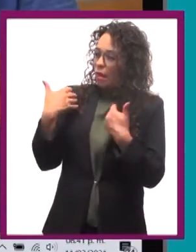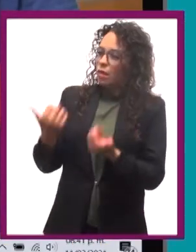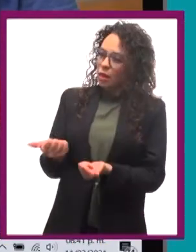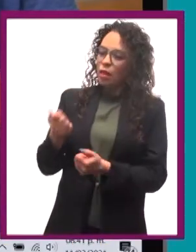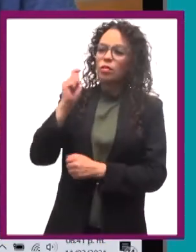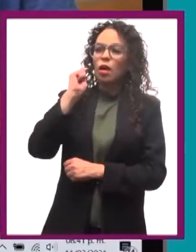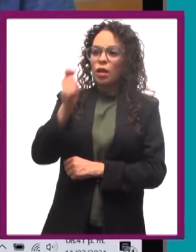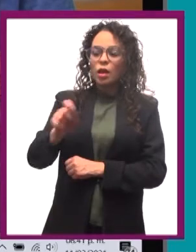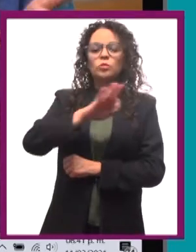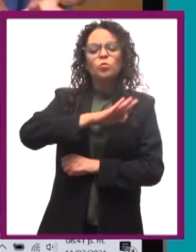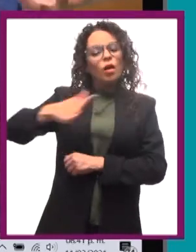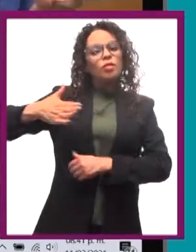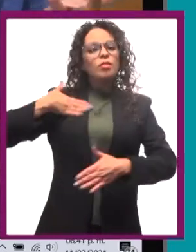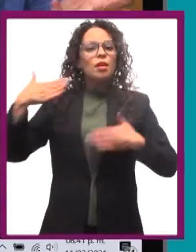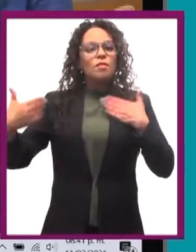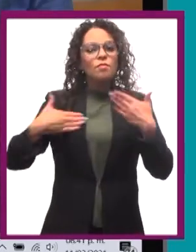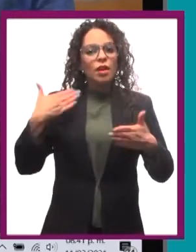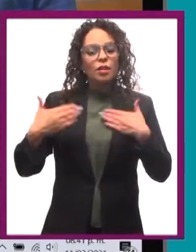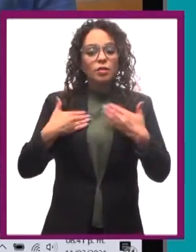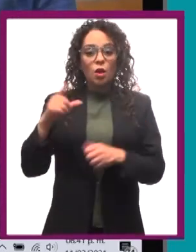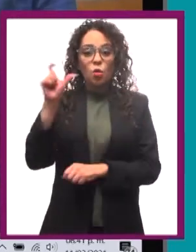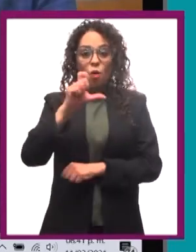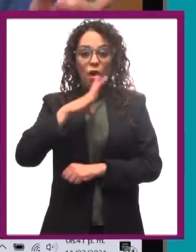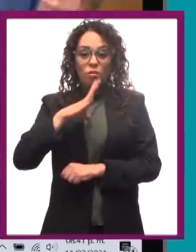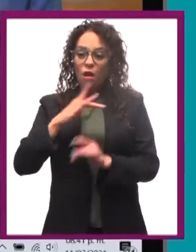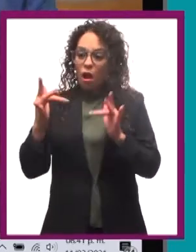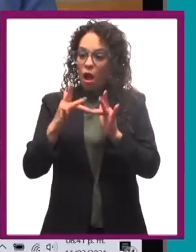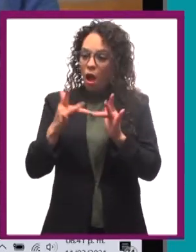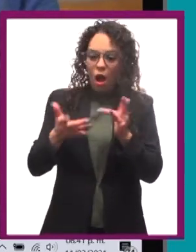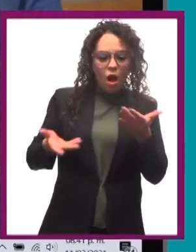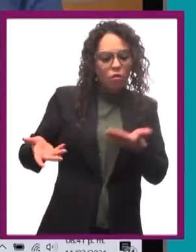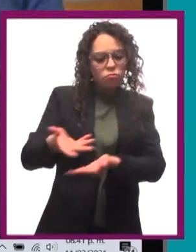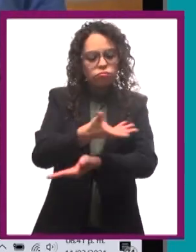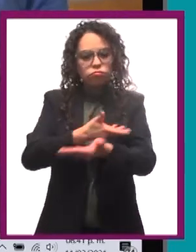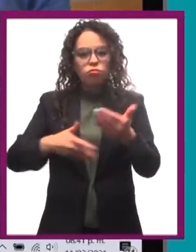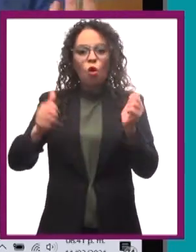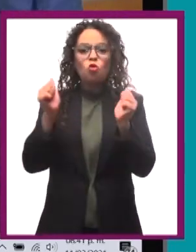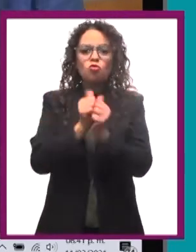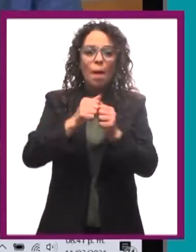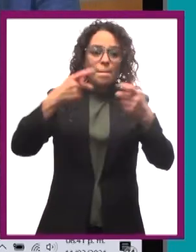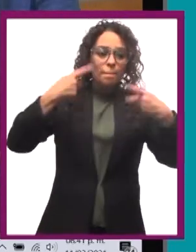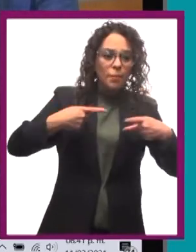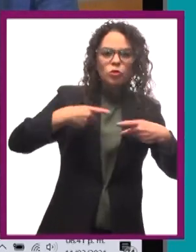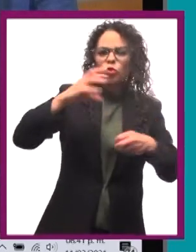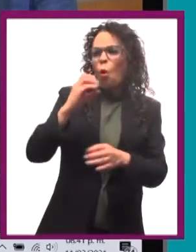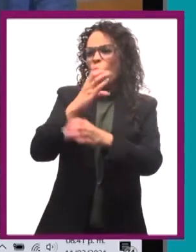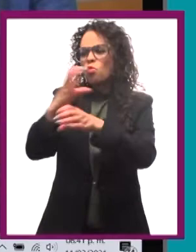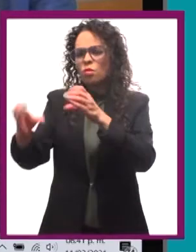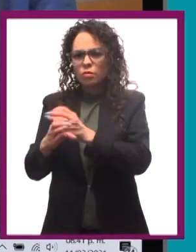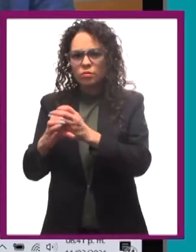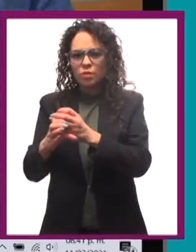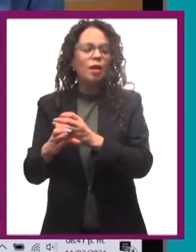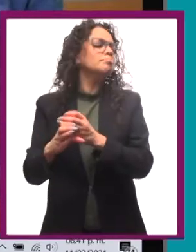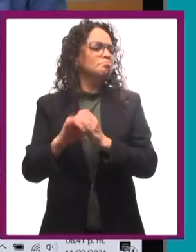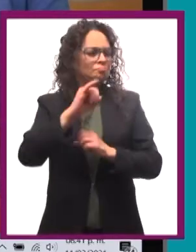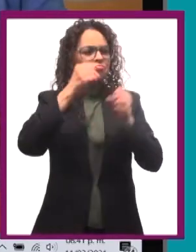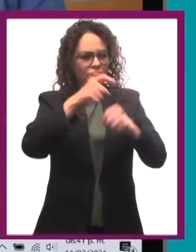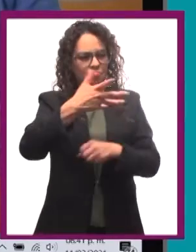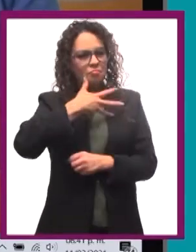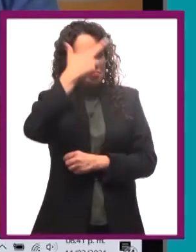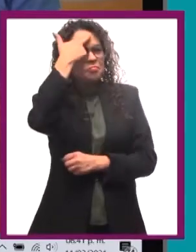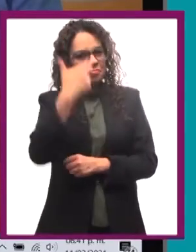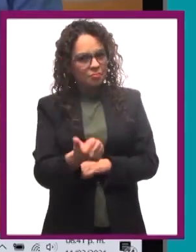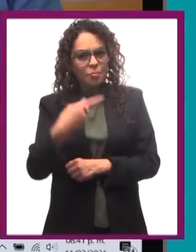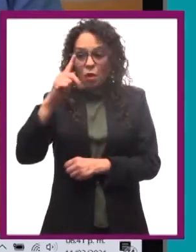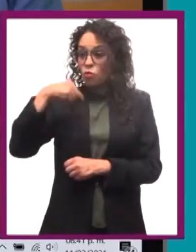que yo entiendo, es la acción de divertirse mientras interactúas con alguien o con algo. Seguro tienes un poco de